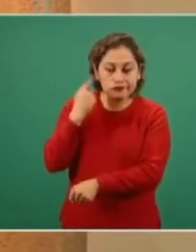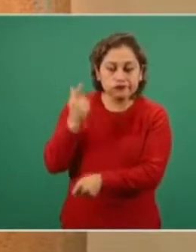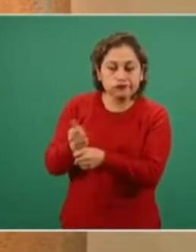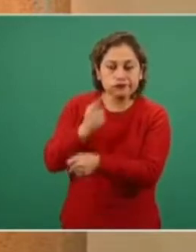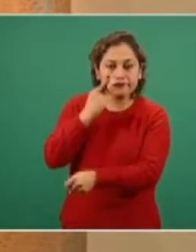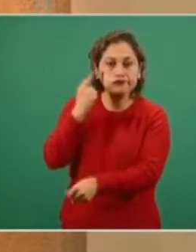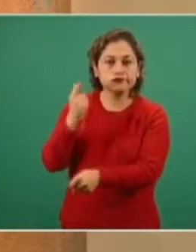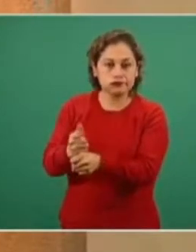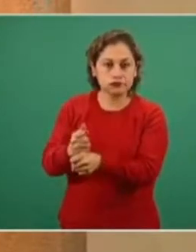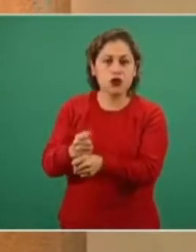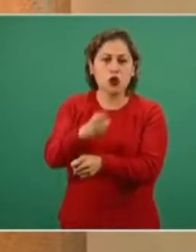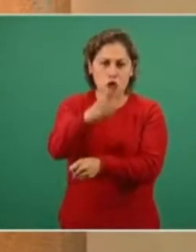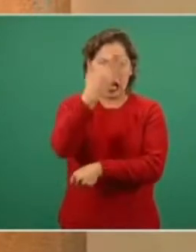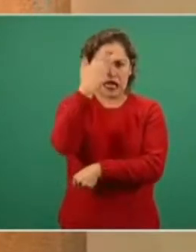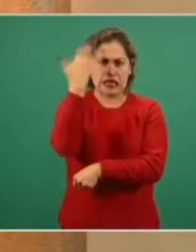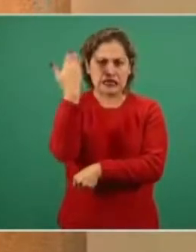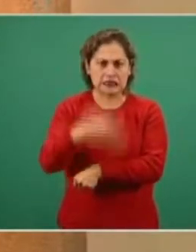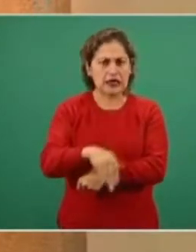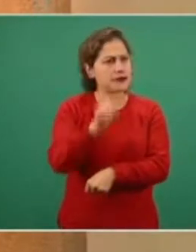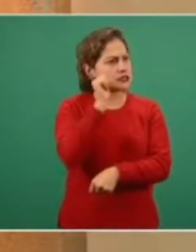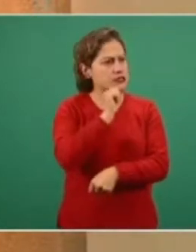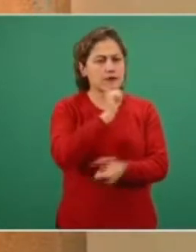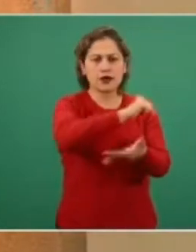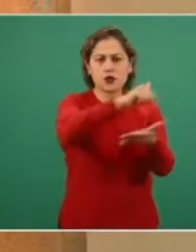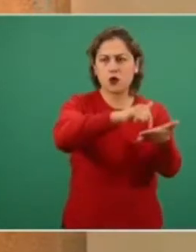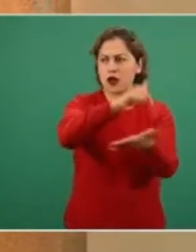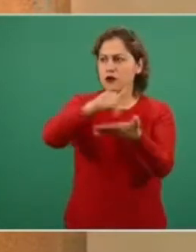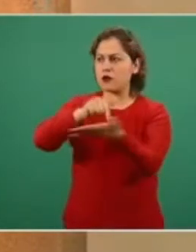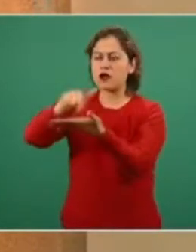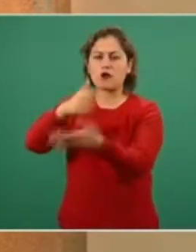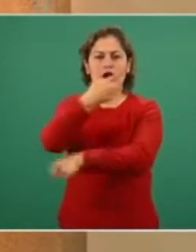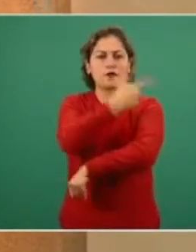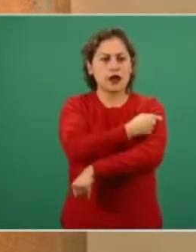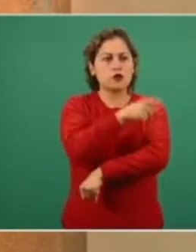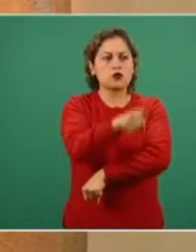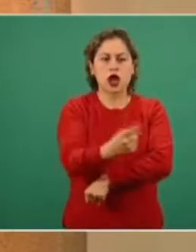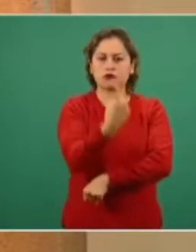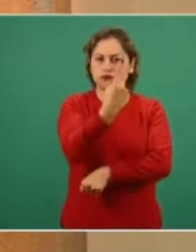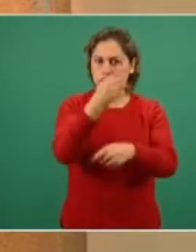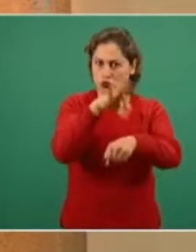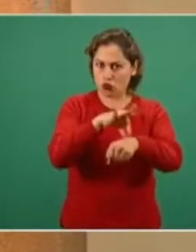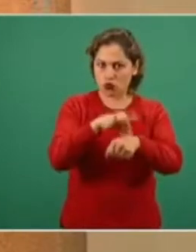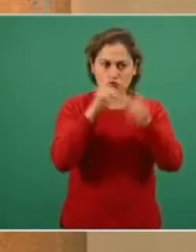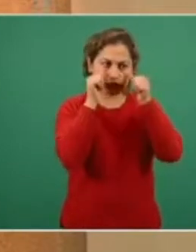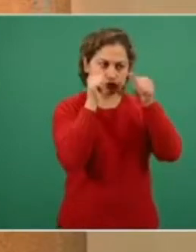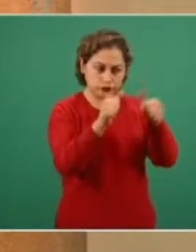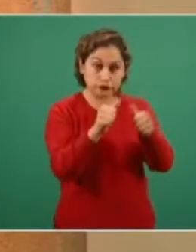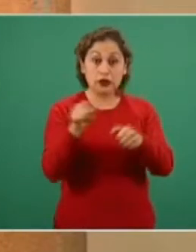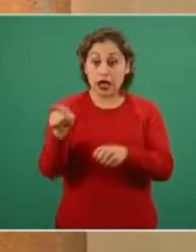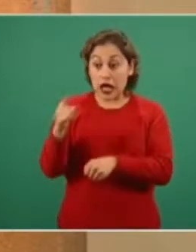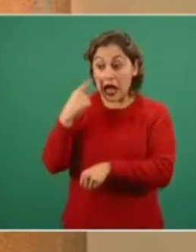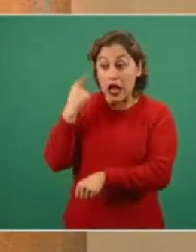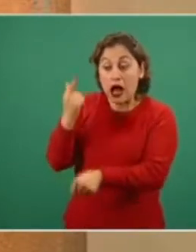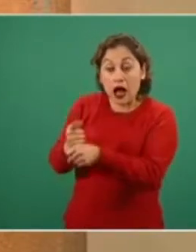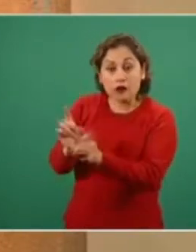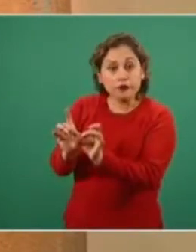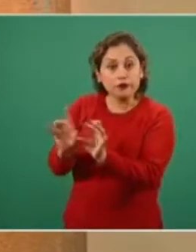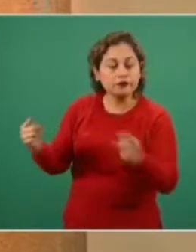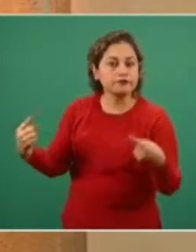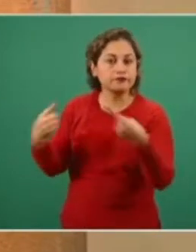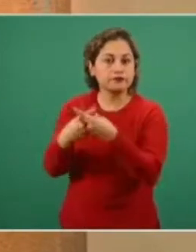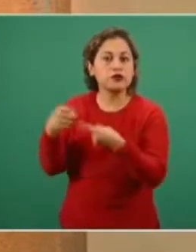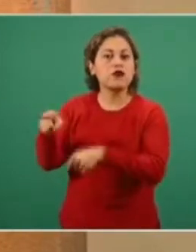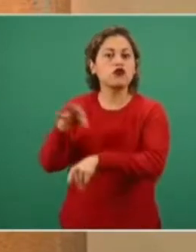cada uno de los sitios de vacunación hay un médico. Este médico le aplicó el medicamento para que inmediatamente permitió